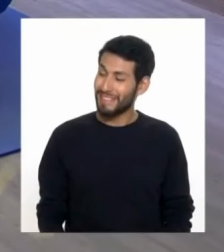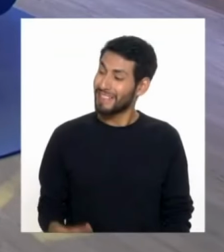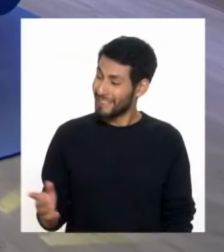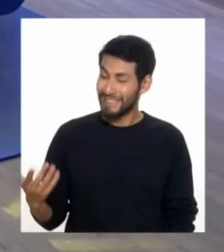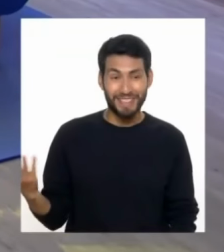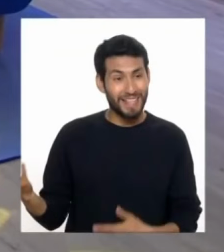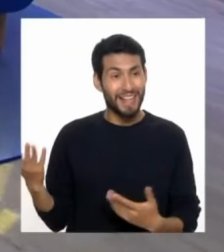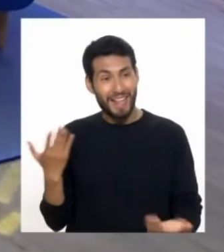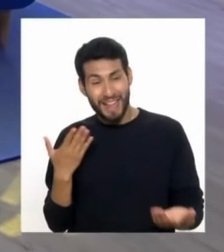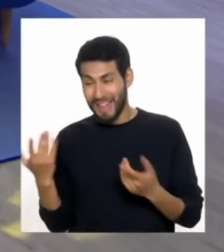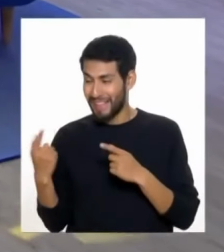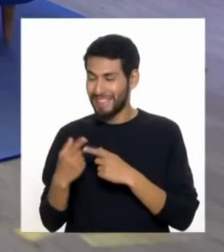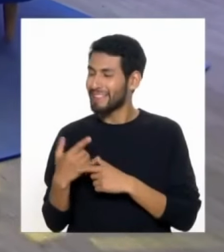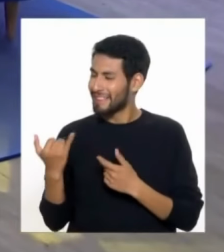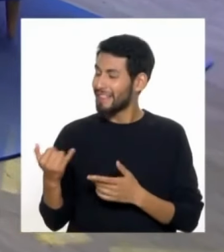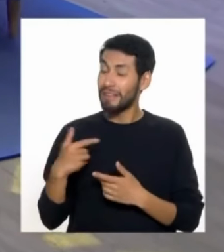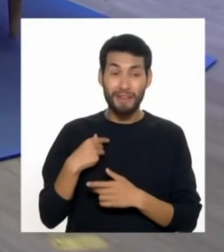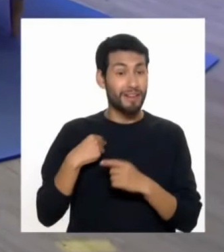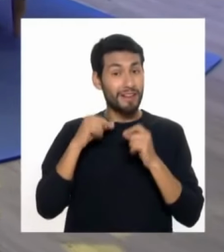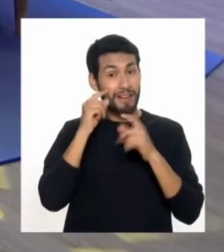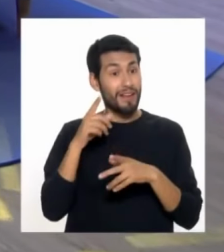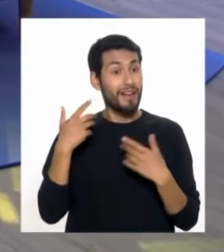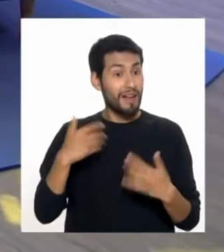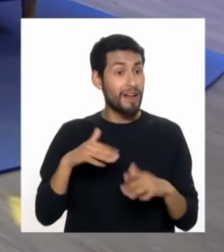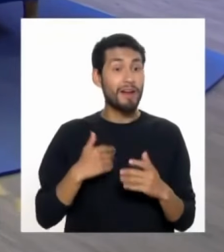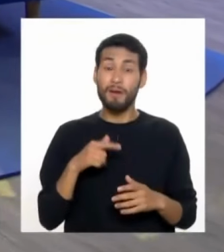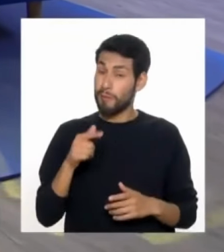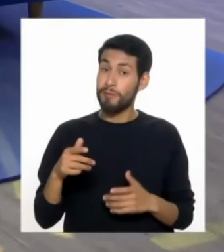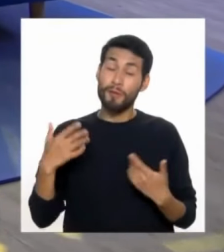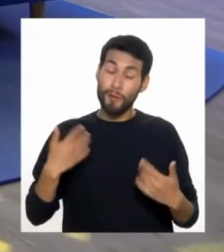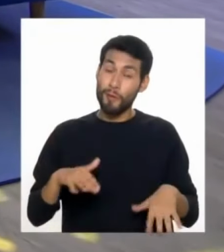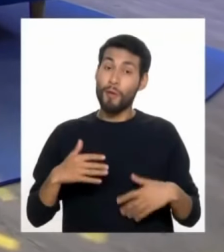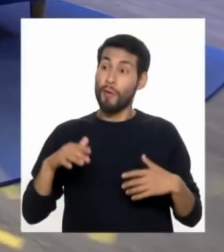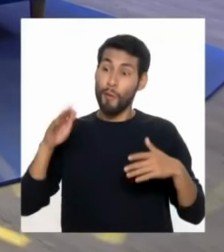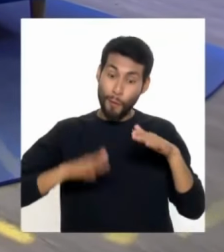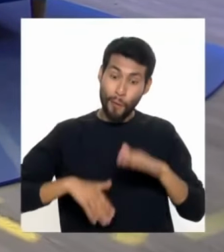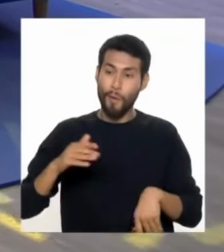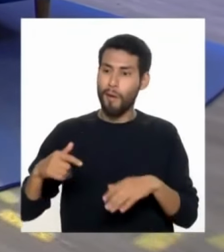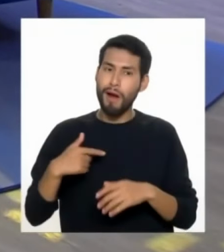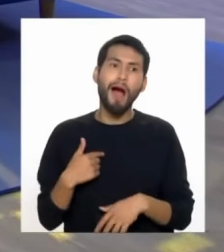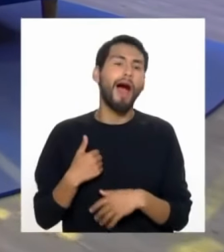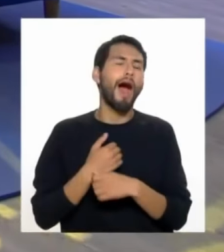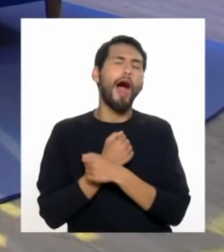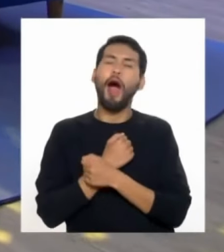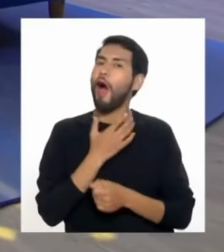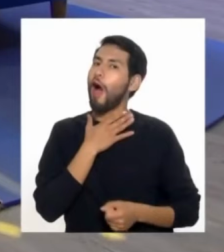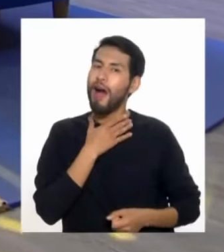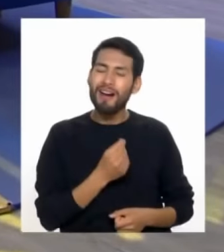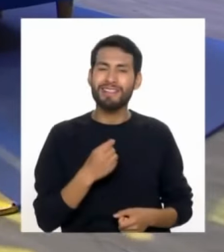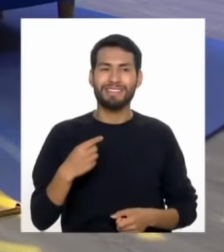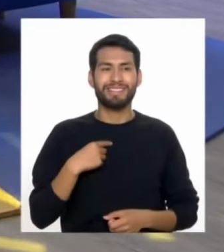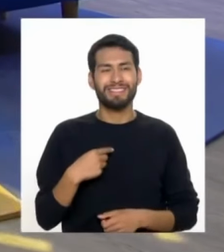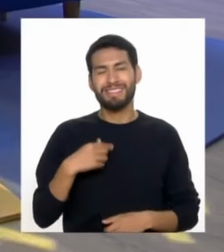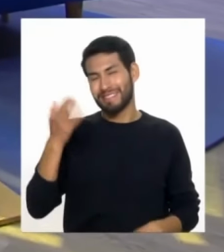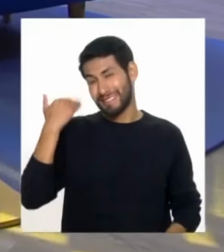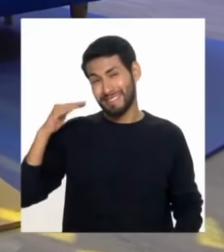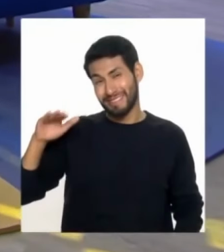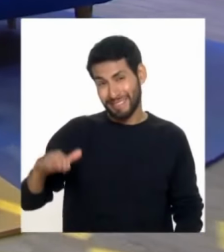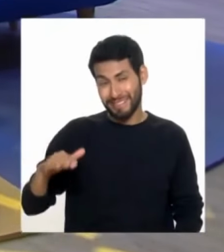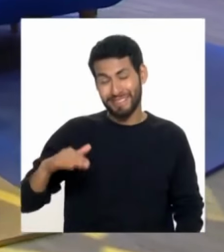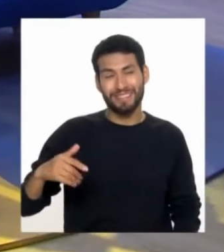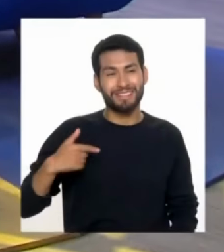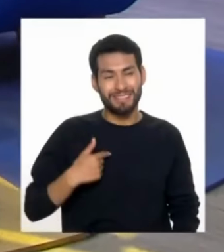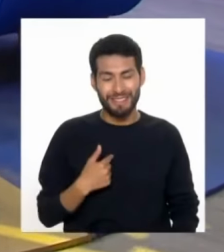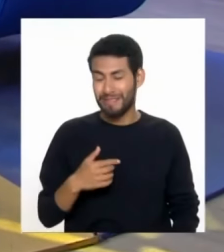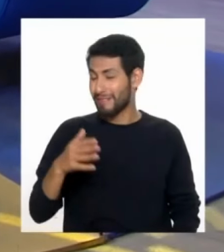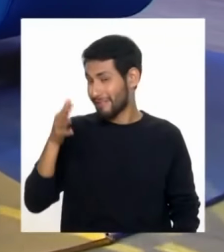Vanessa, estoy emocionadísimo. Porque para mí es uno de los instrumentos que yo más cariño le tengo. Yo desde chiquitito